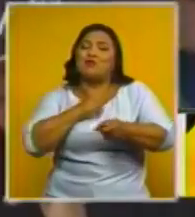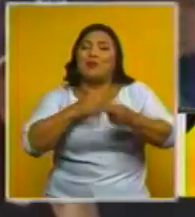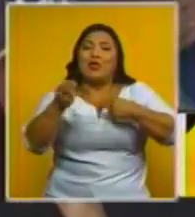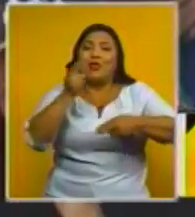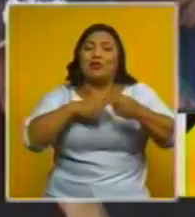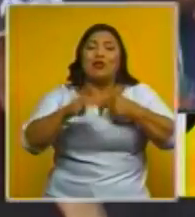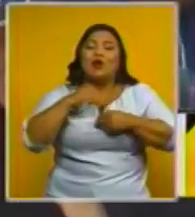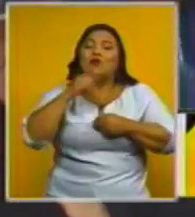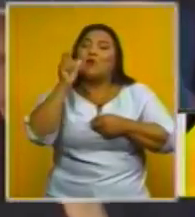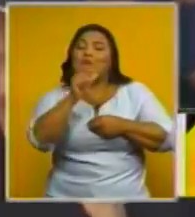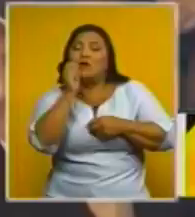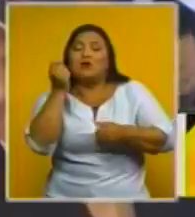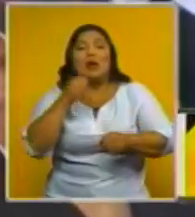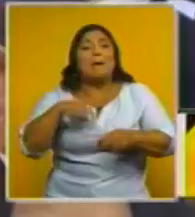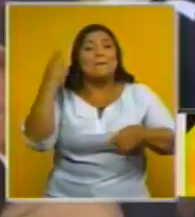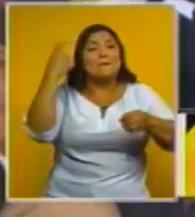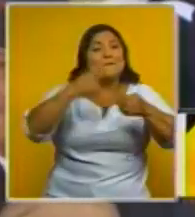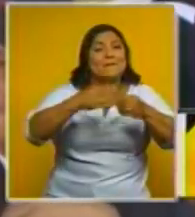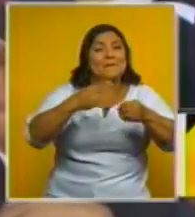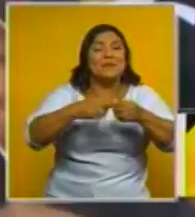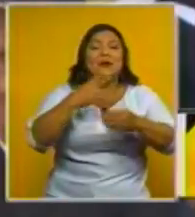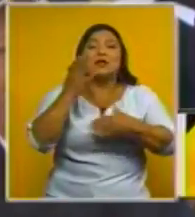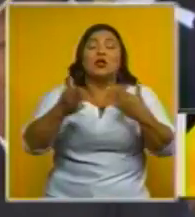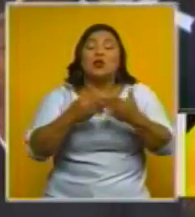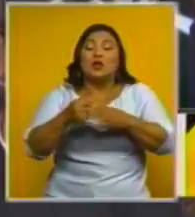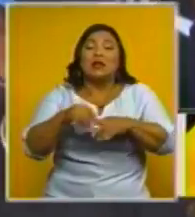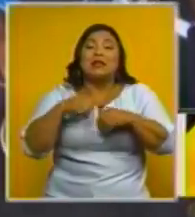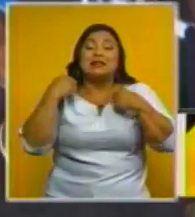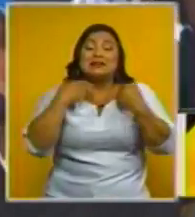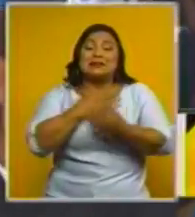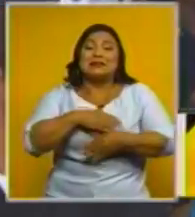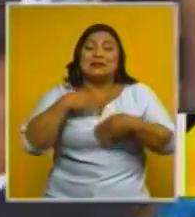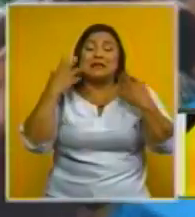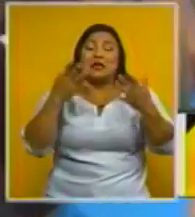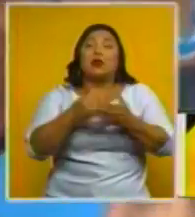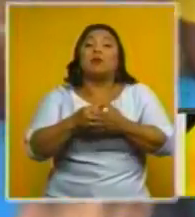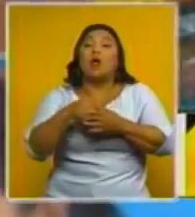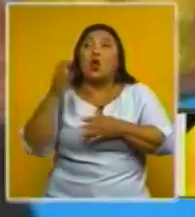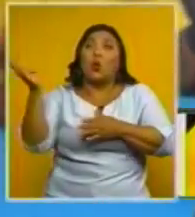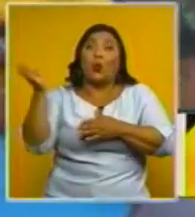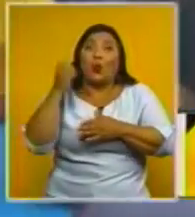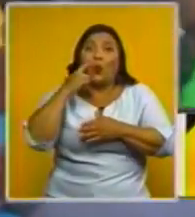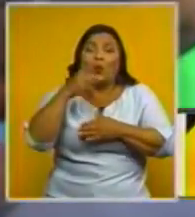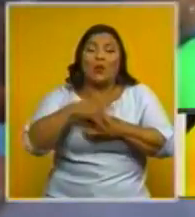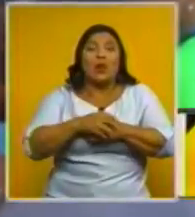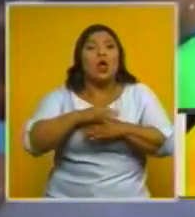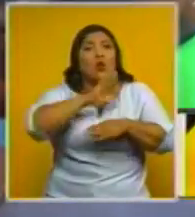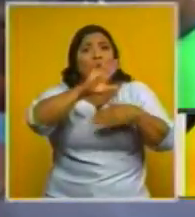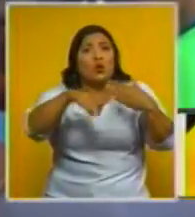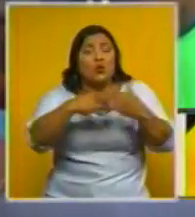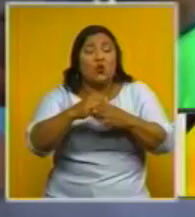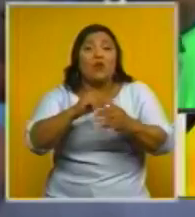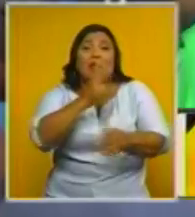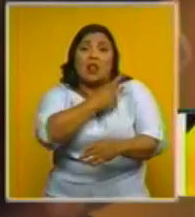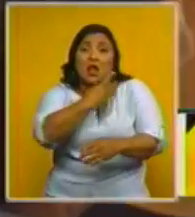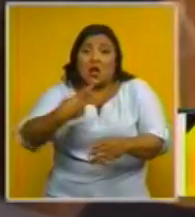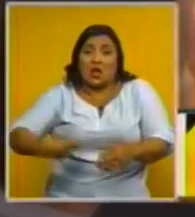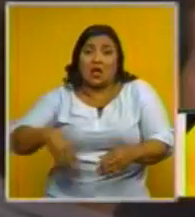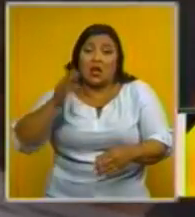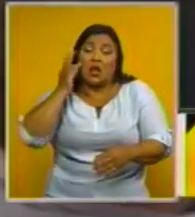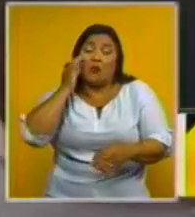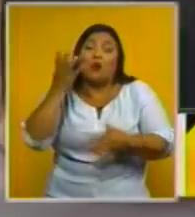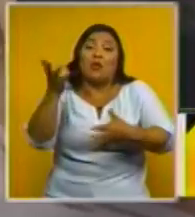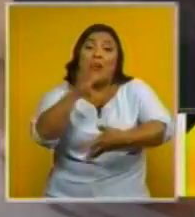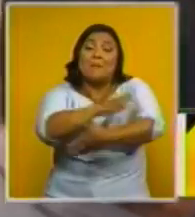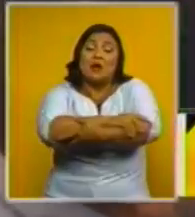asociados que participan en el evento en el que se celebró el incremento de la pensión jubilar. La jornada de la vicepresidenta comenzó en el malecón